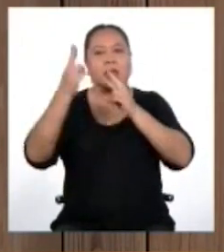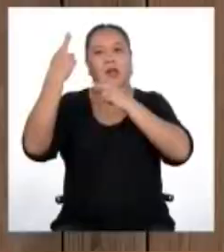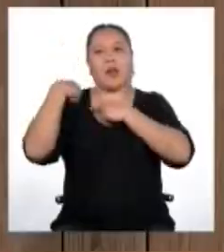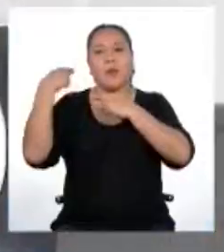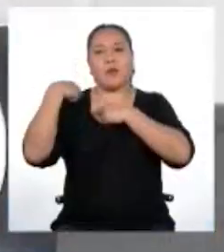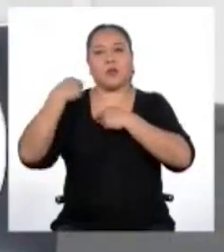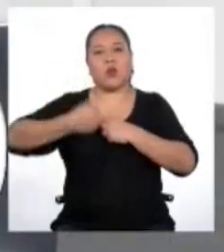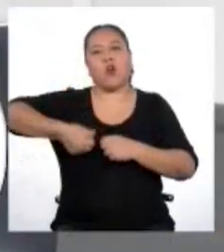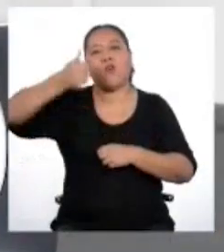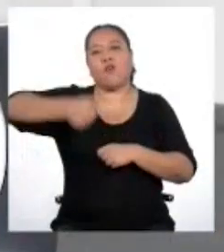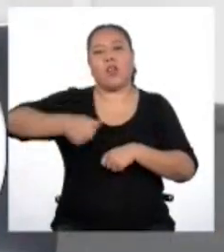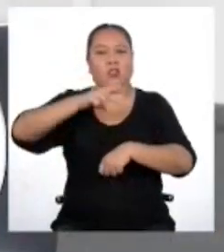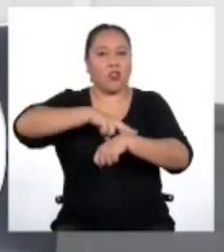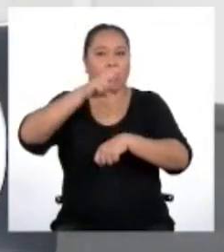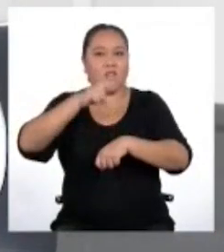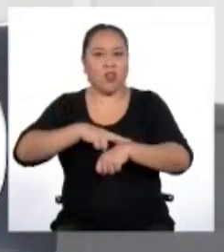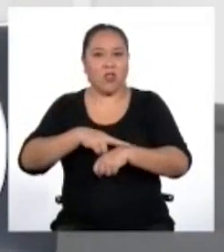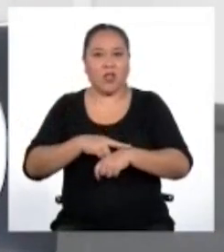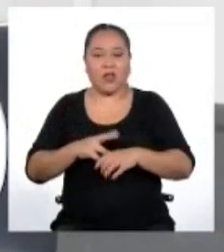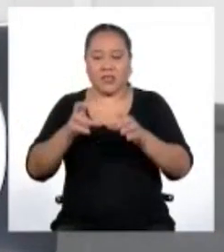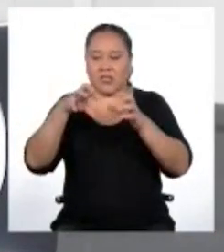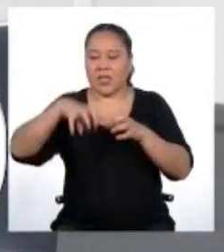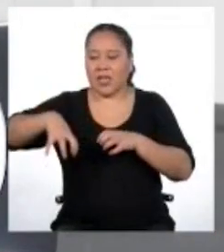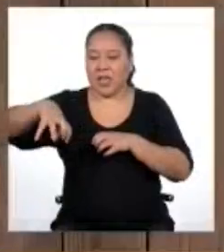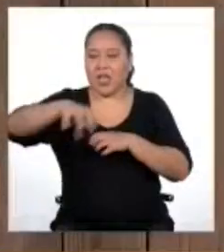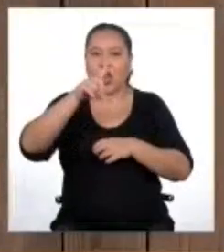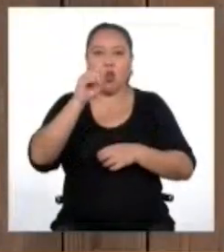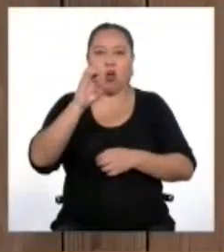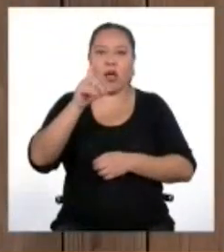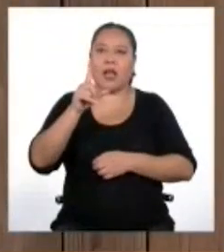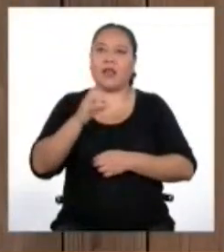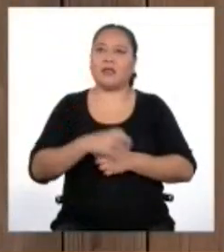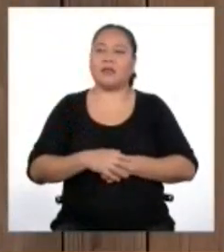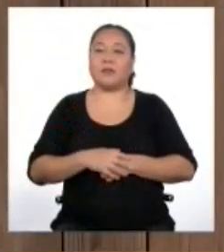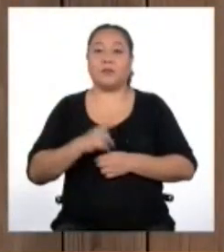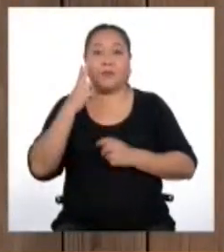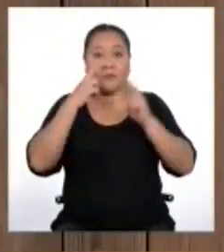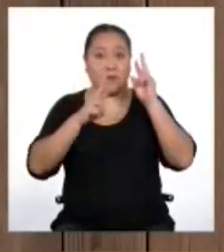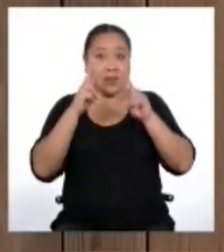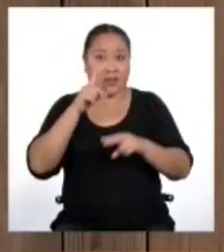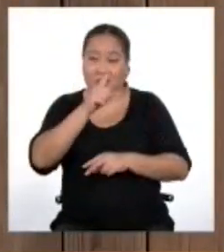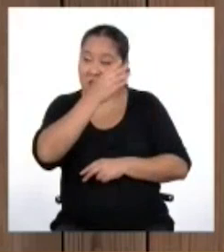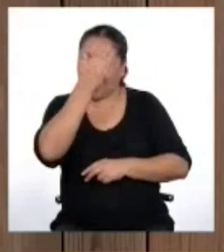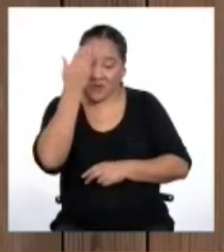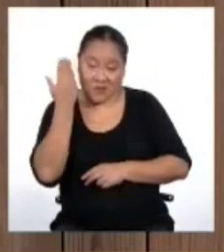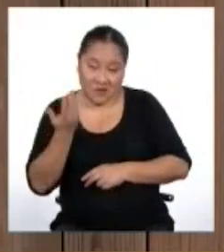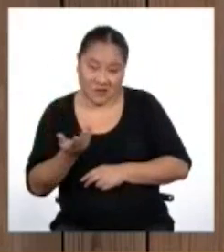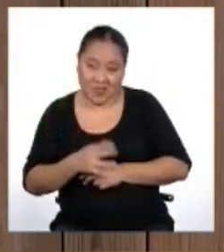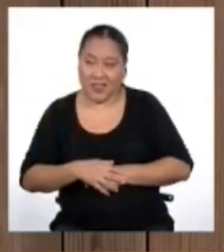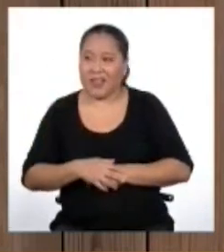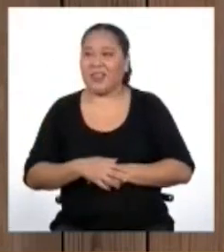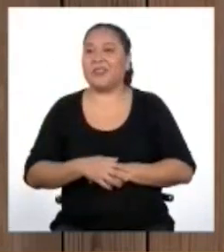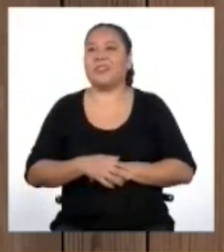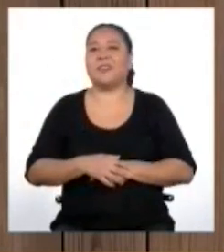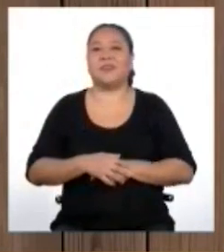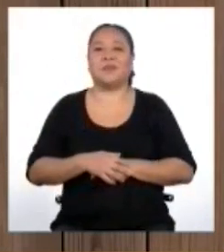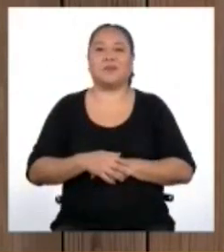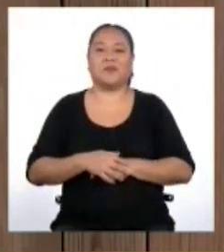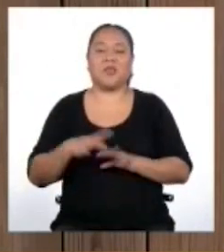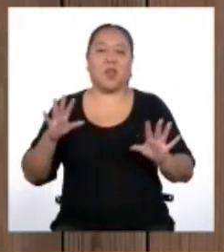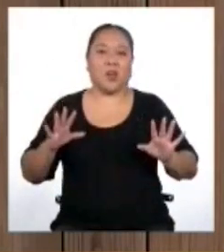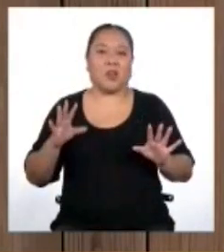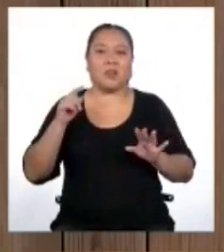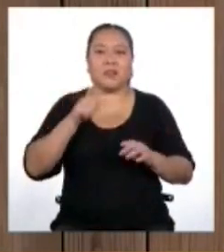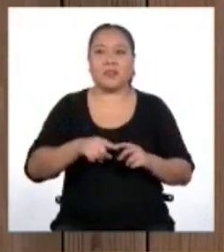y locales. Justo ahorita te iba a preguntar sobre esos gobiernos. Viste que no me iba a olvidar. Bueno,